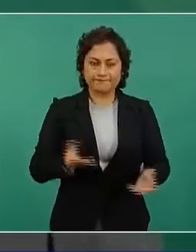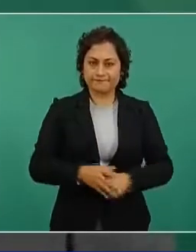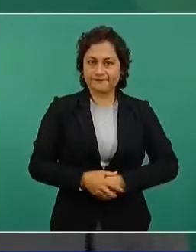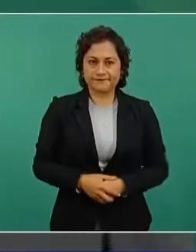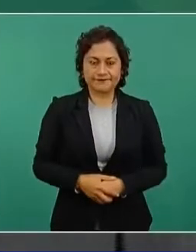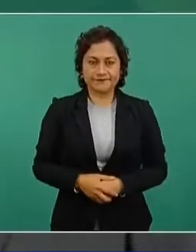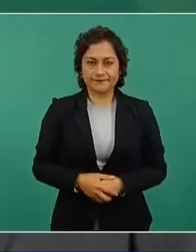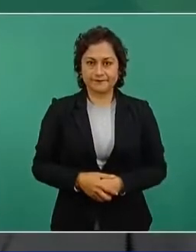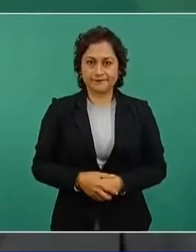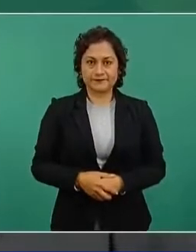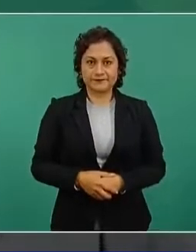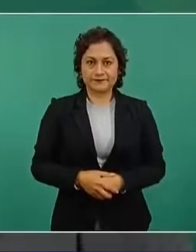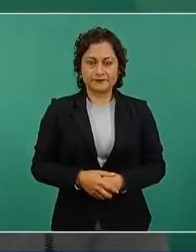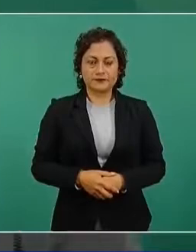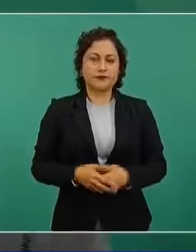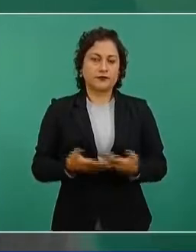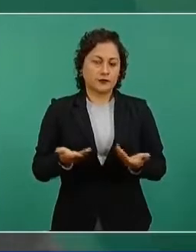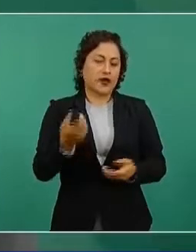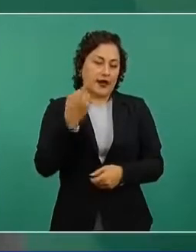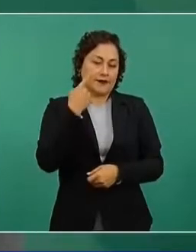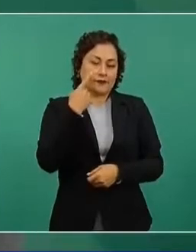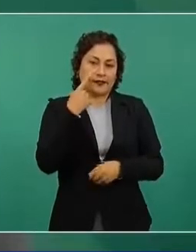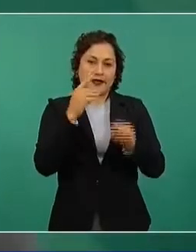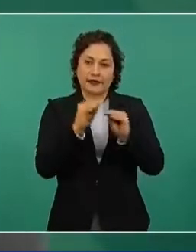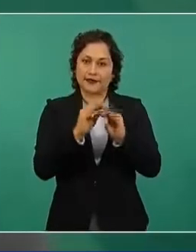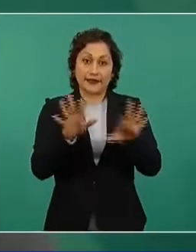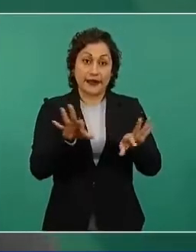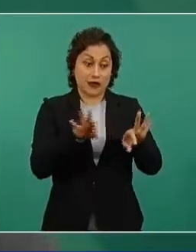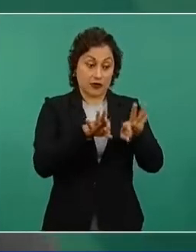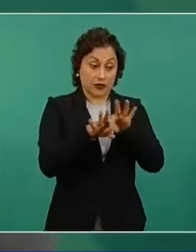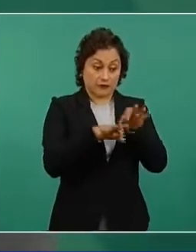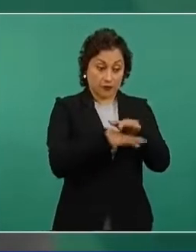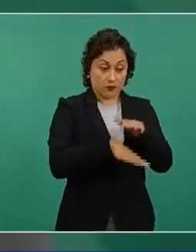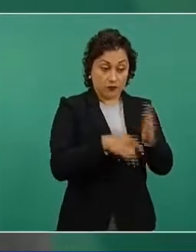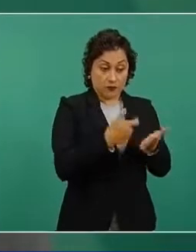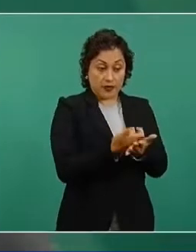no se puede aumentar el salario mínimo